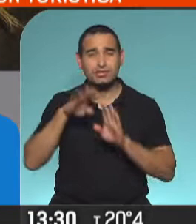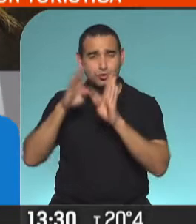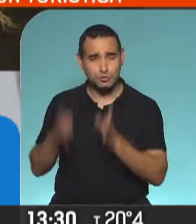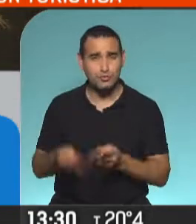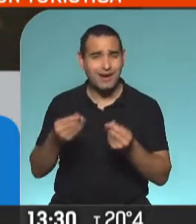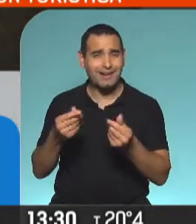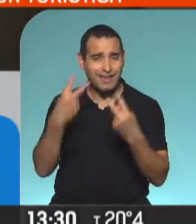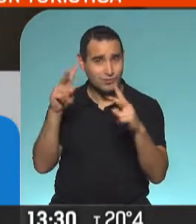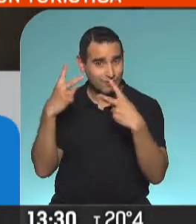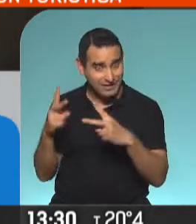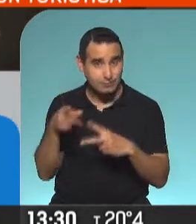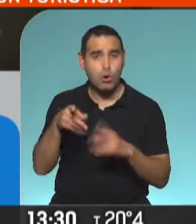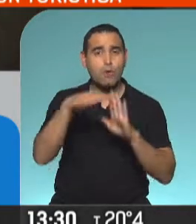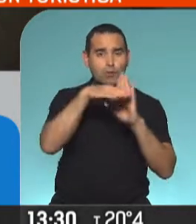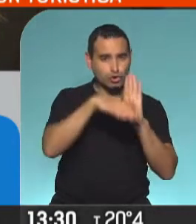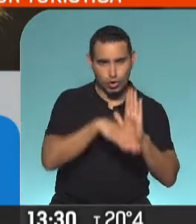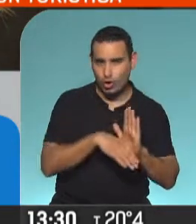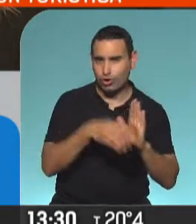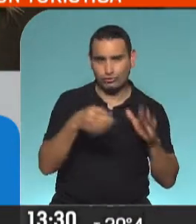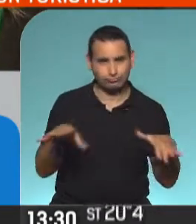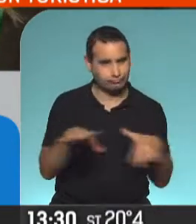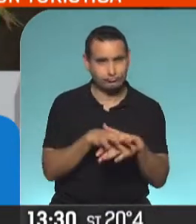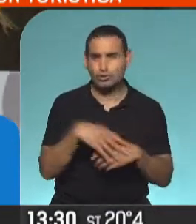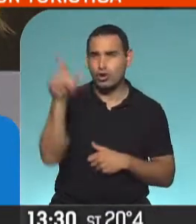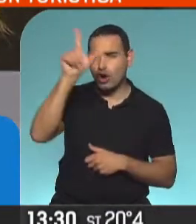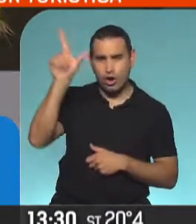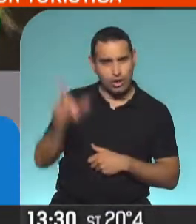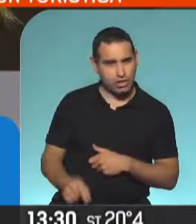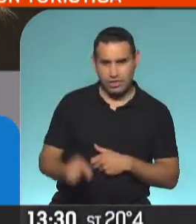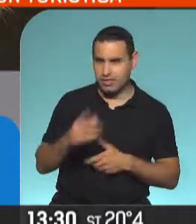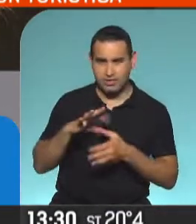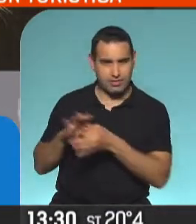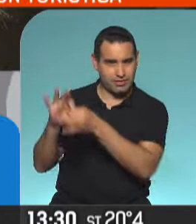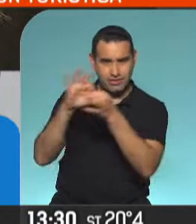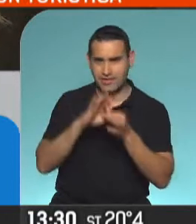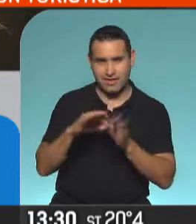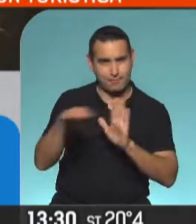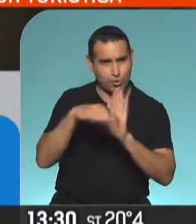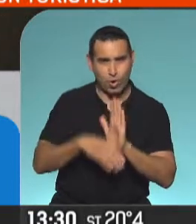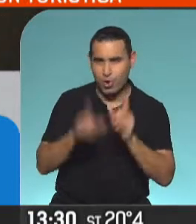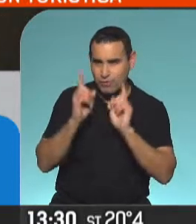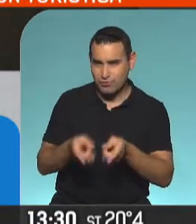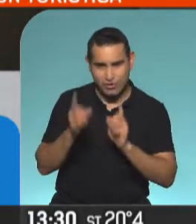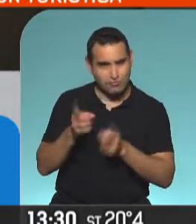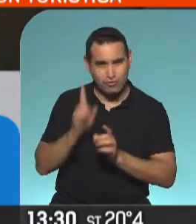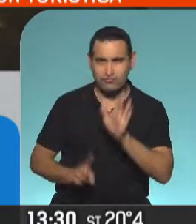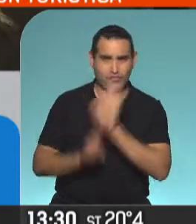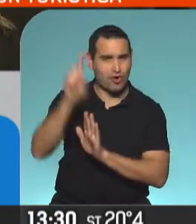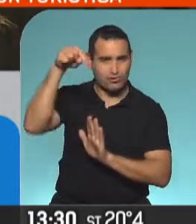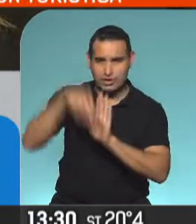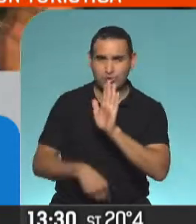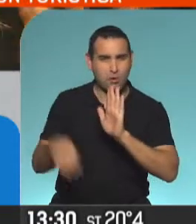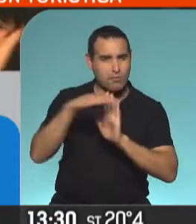Turística, en donde son protocolos homogéneos aplicables en todo el territorio nacional. Desde la Quiaca hasta la Antártica queremos tener